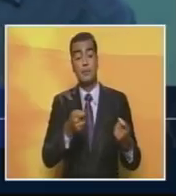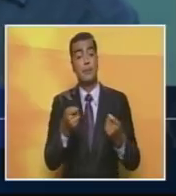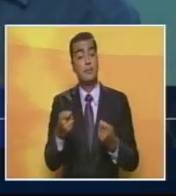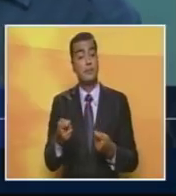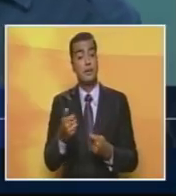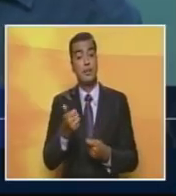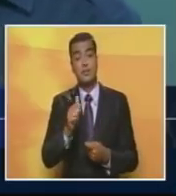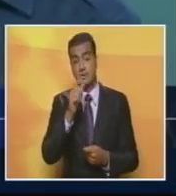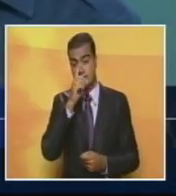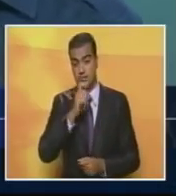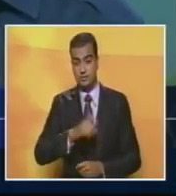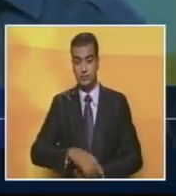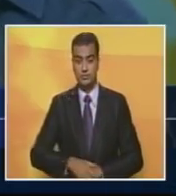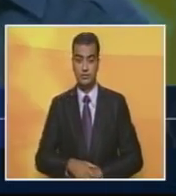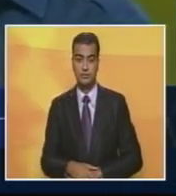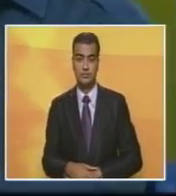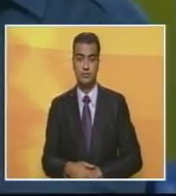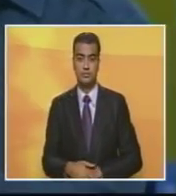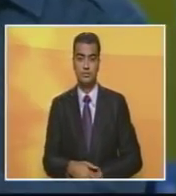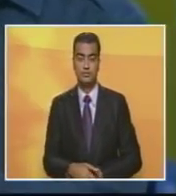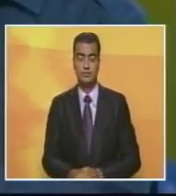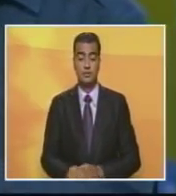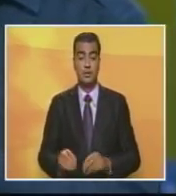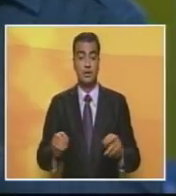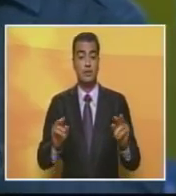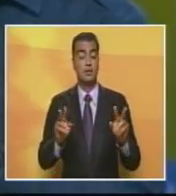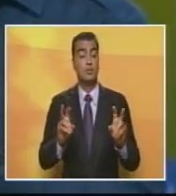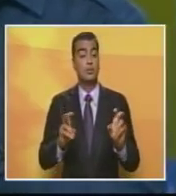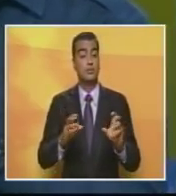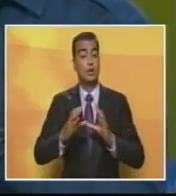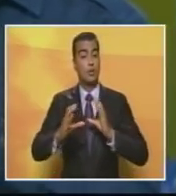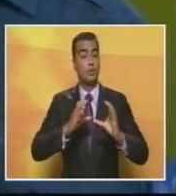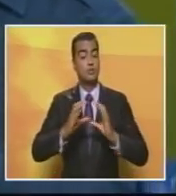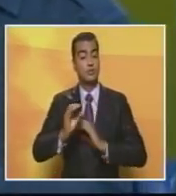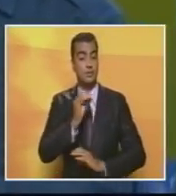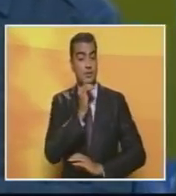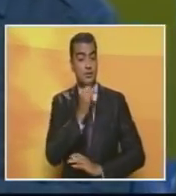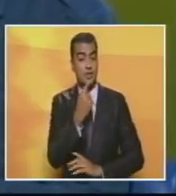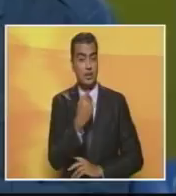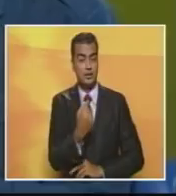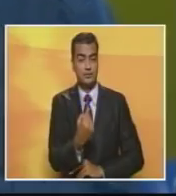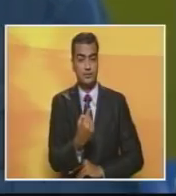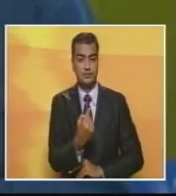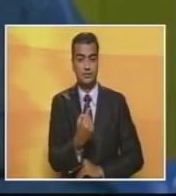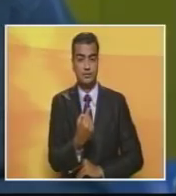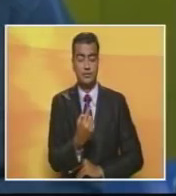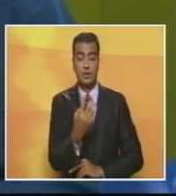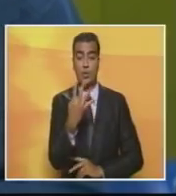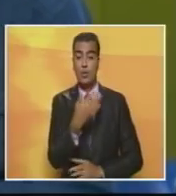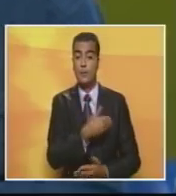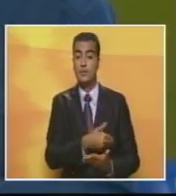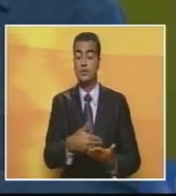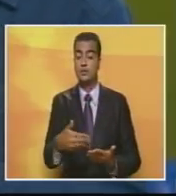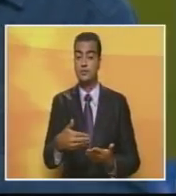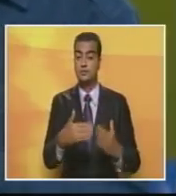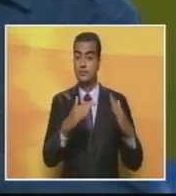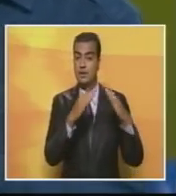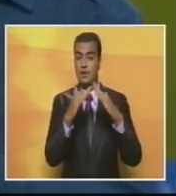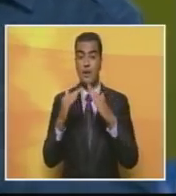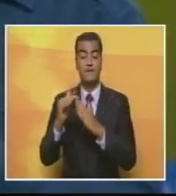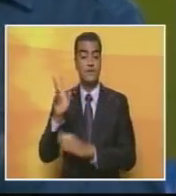en 10 años. El titular del Despacho de Comunicación e Información destacó que a 4 millones de hogares